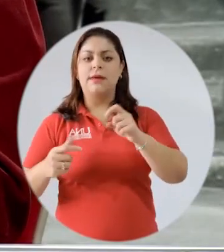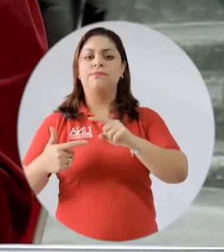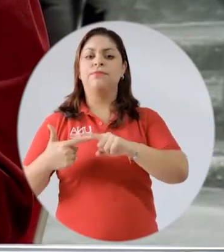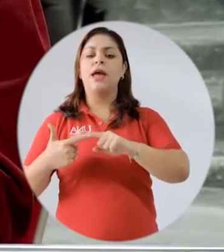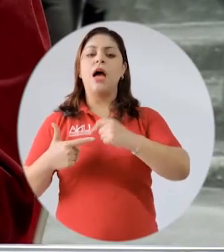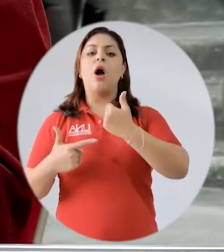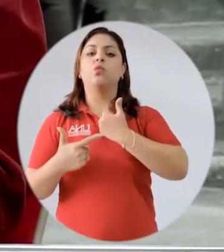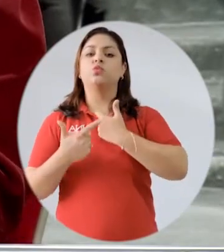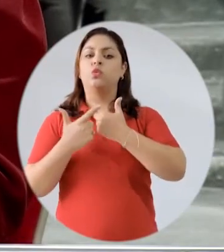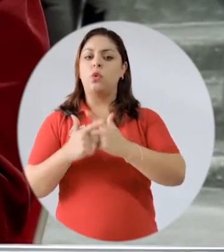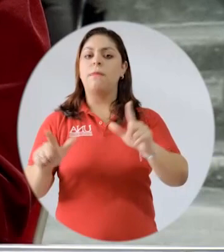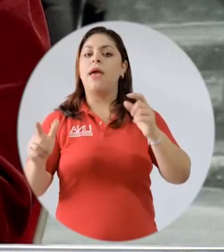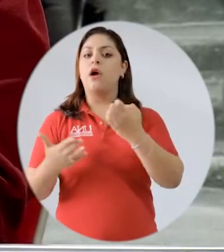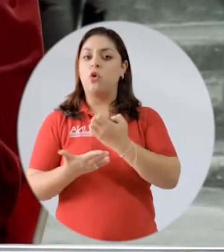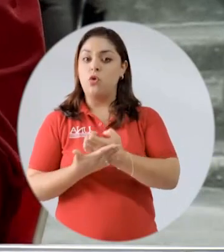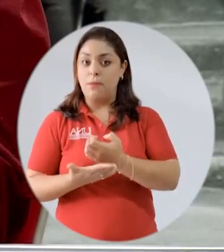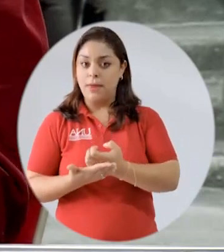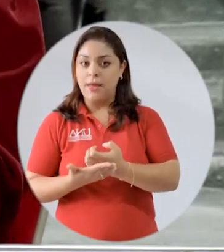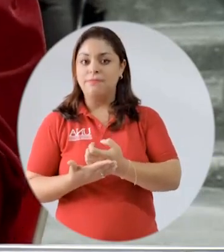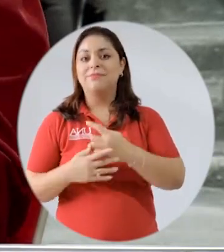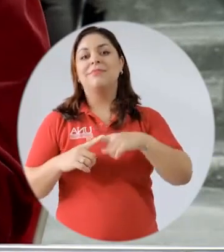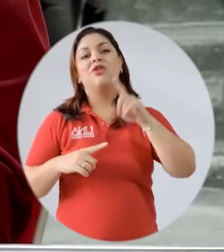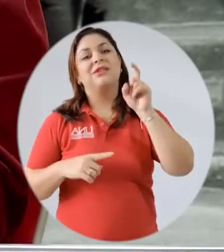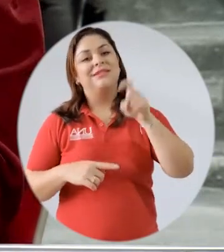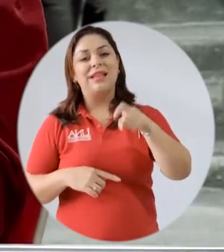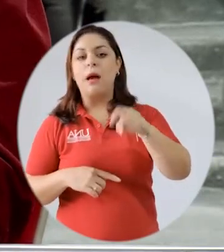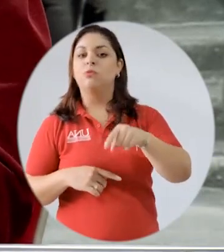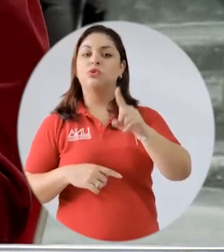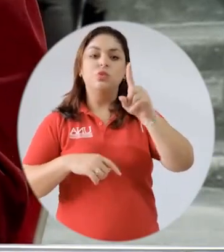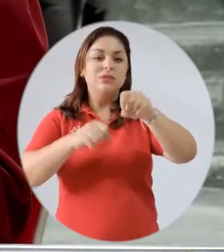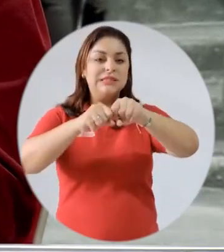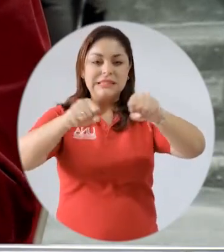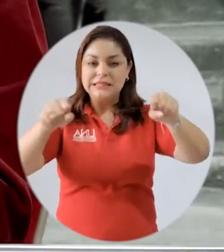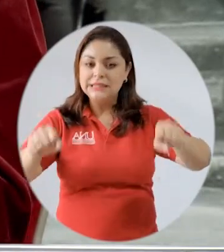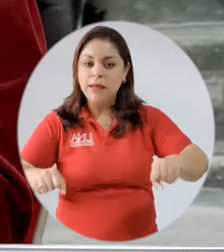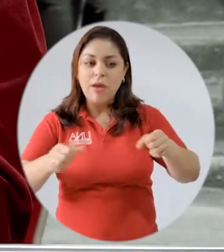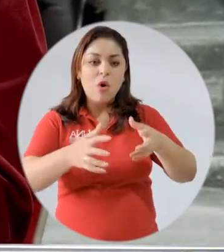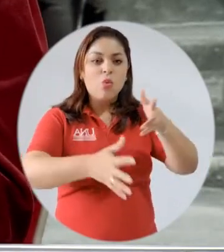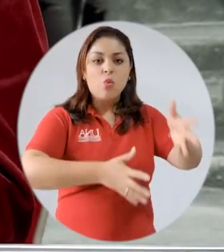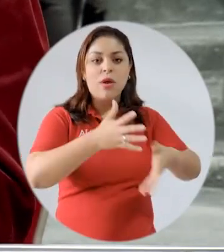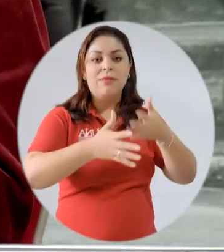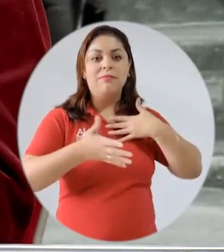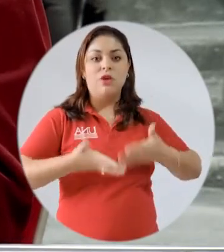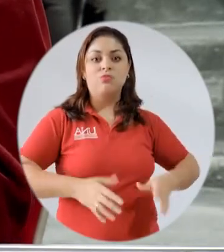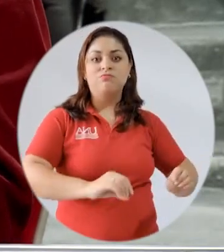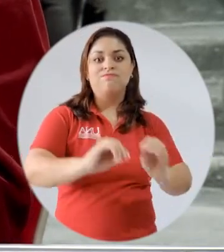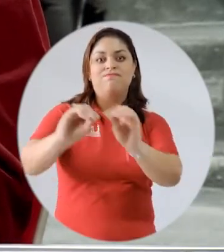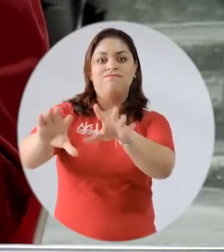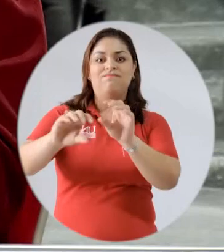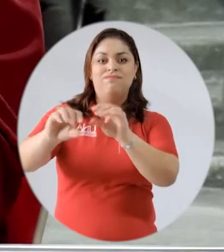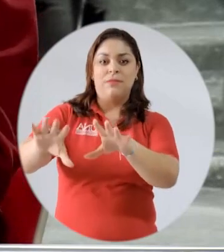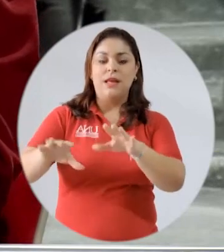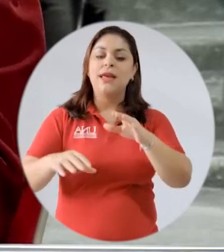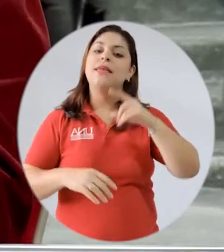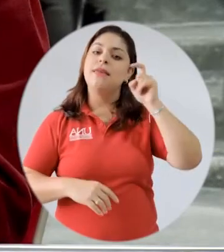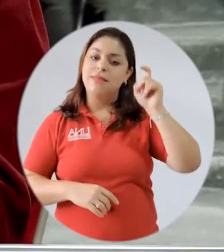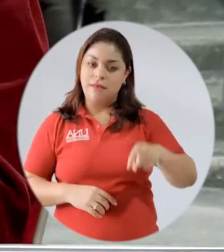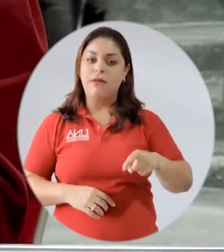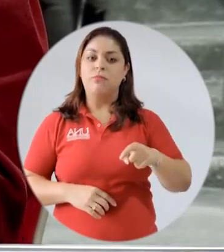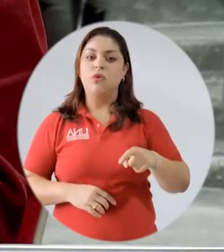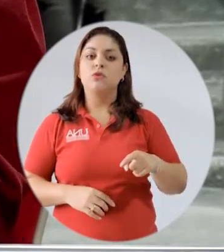nivel educativo alto, incorporada, que tiene su cuidado resuelto, puede en este tipo de